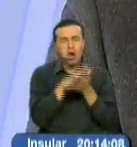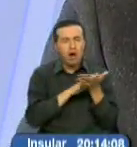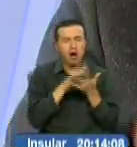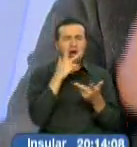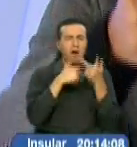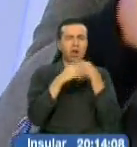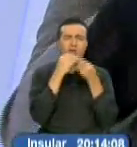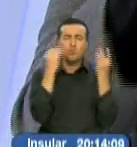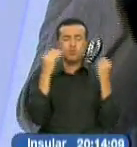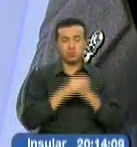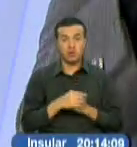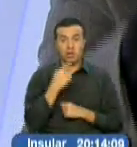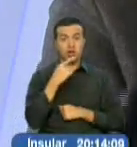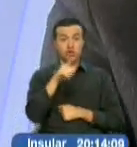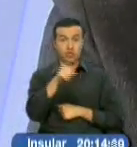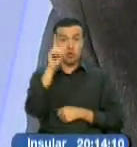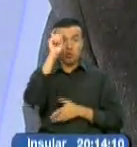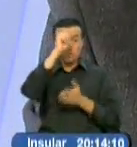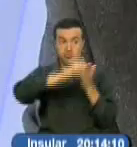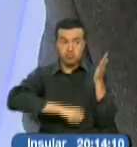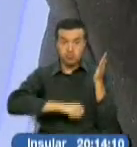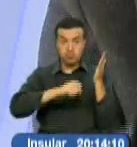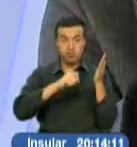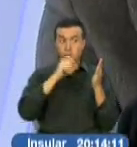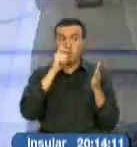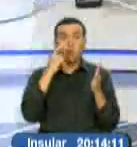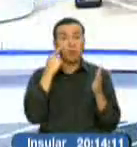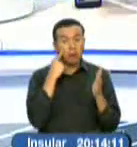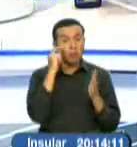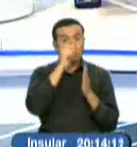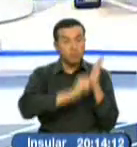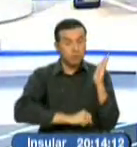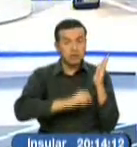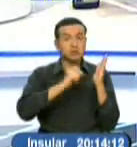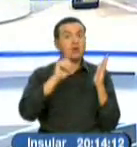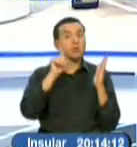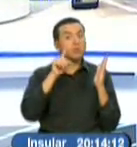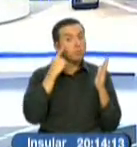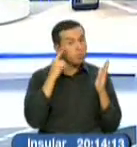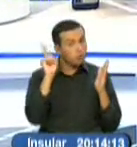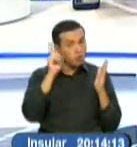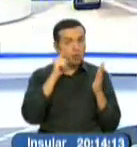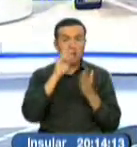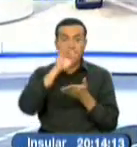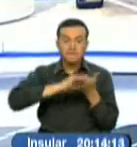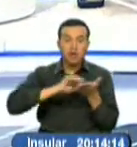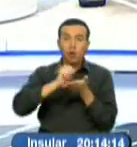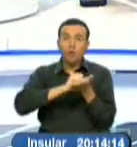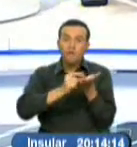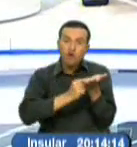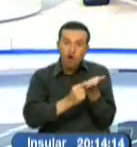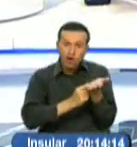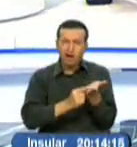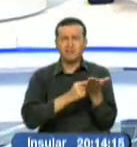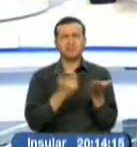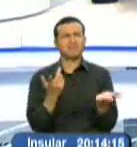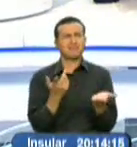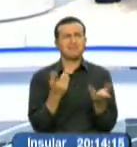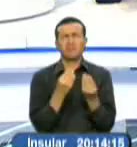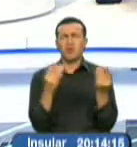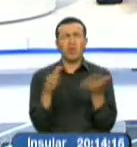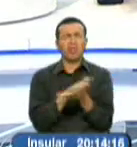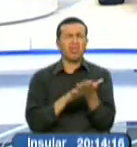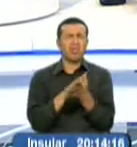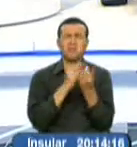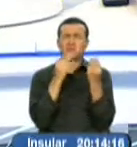que si votaban por toda la fila no iba a valer el voto, que era el voto en plancha, los mitos de que el esfero se iba a borrar, o sea,